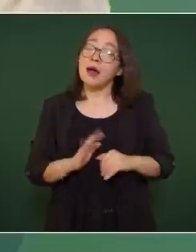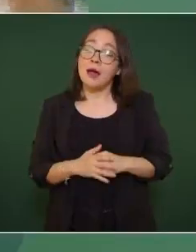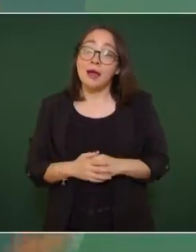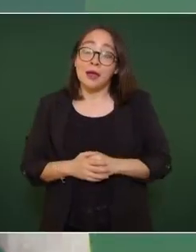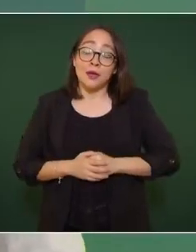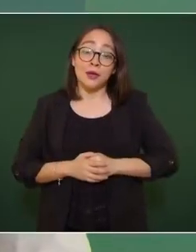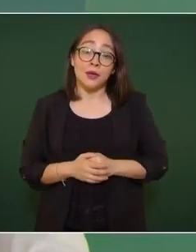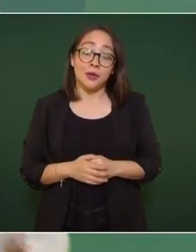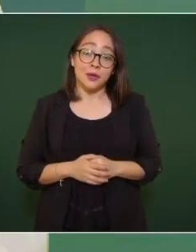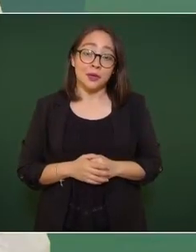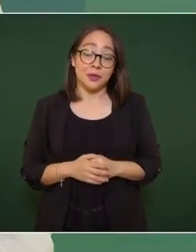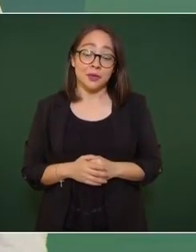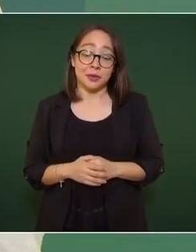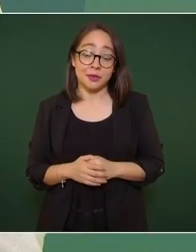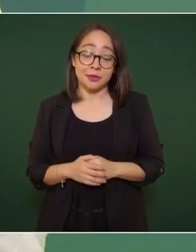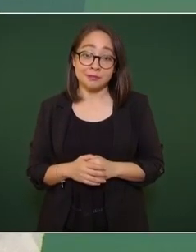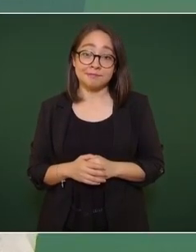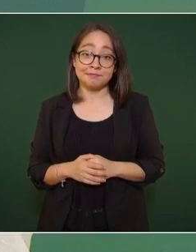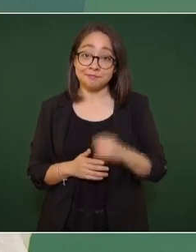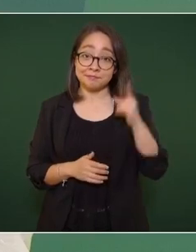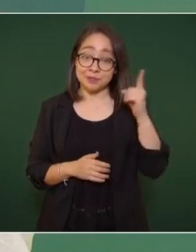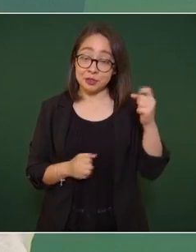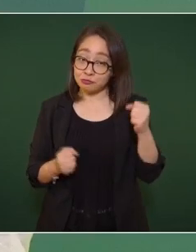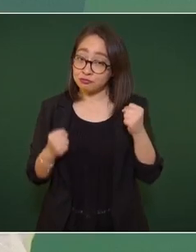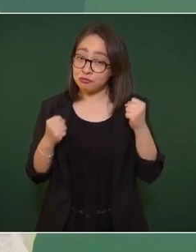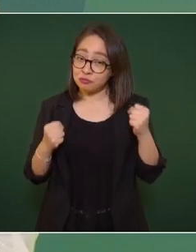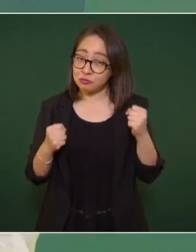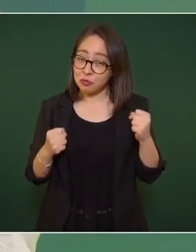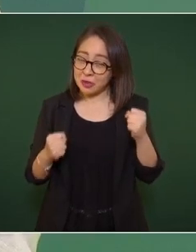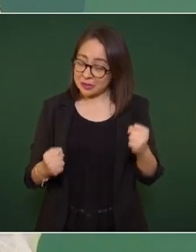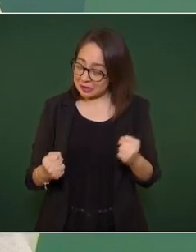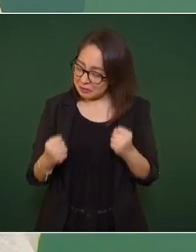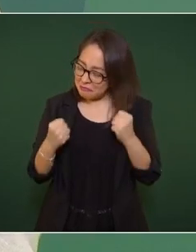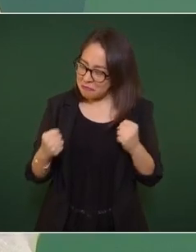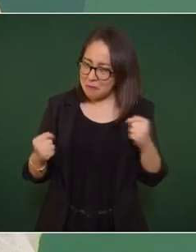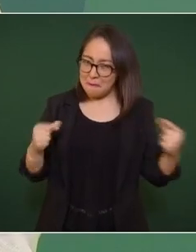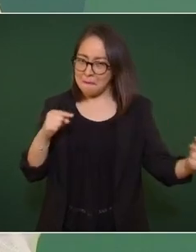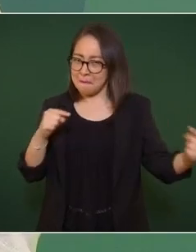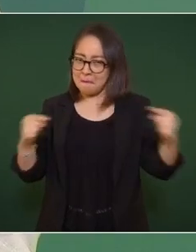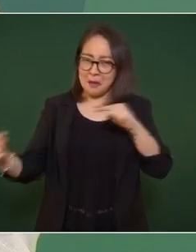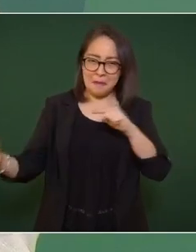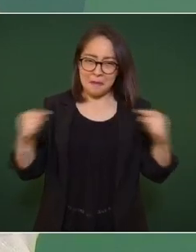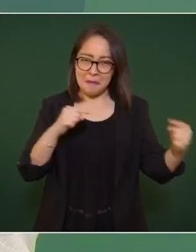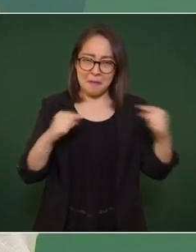donde está más fuerte el bombardeo contra nosotros.